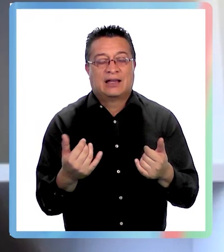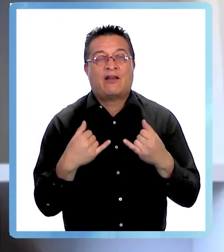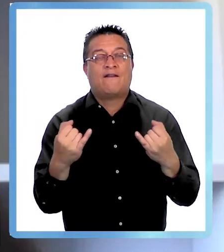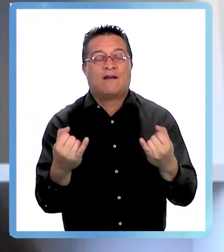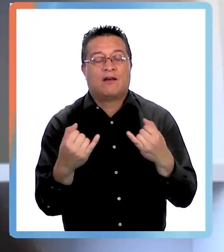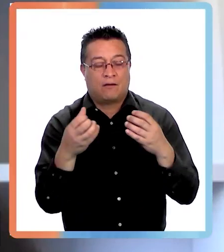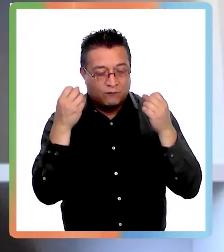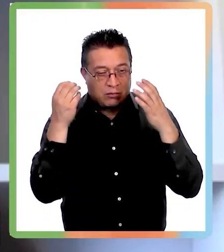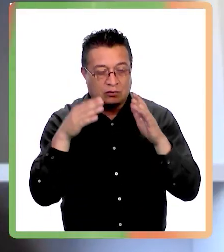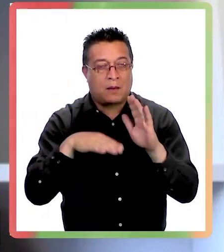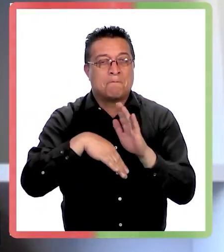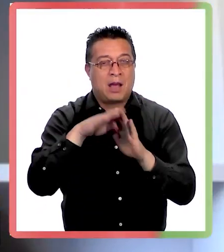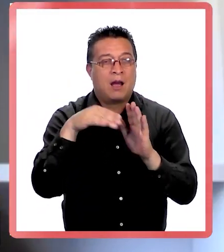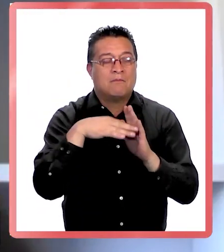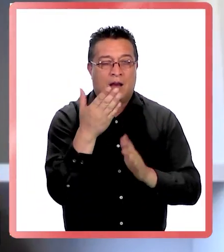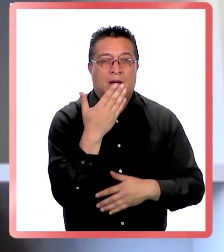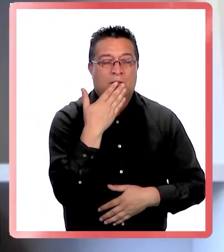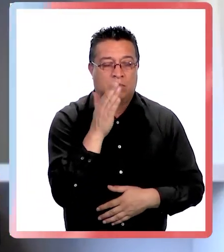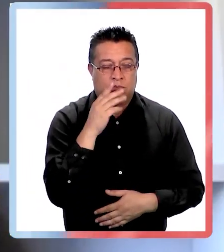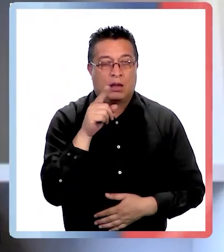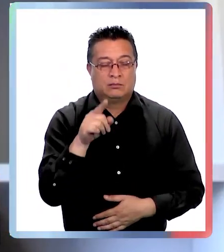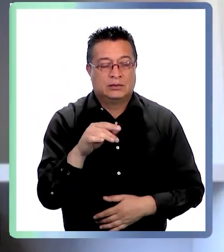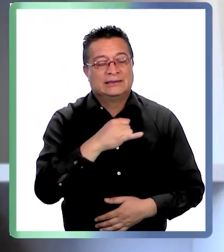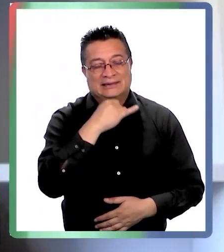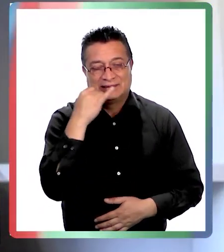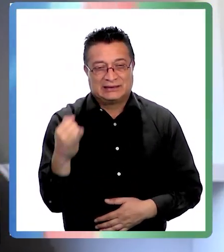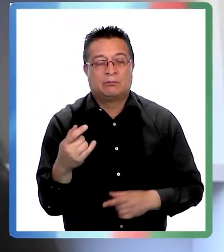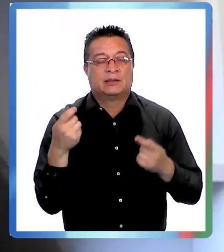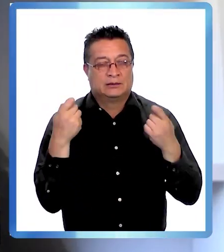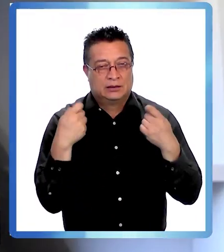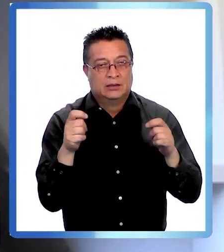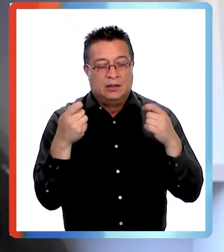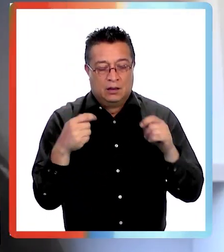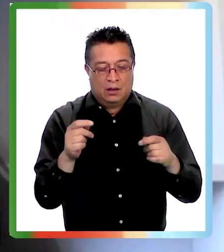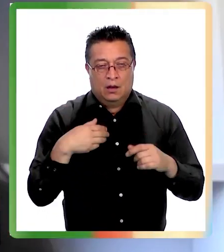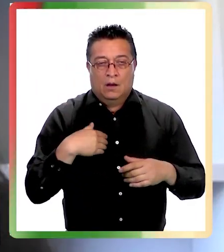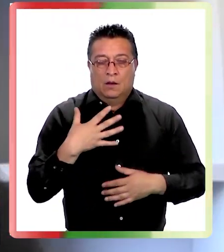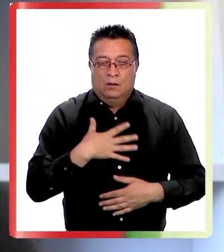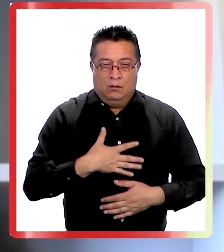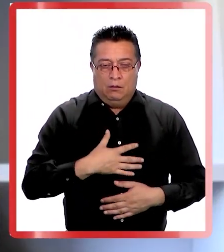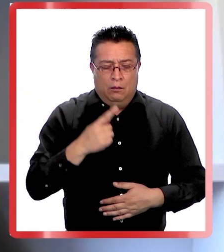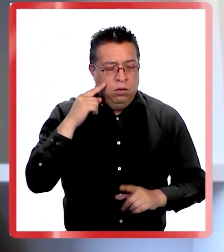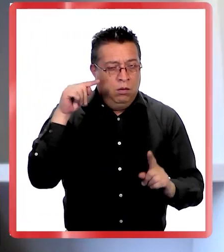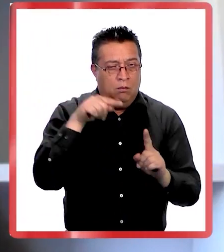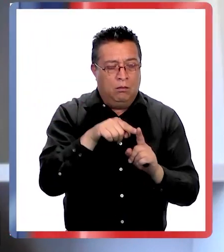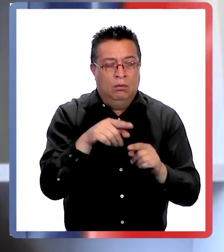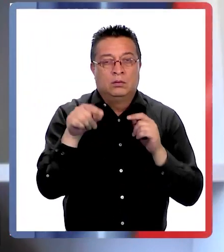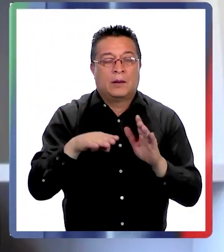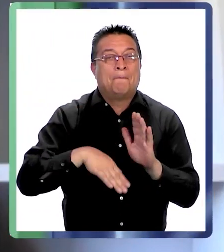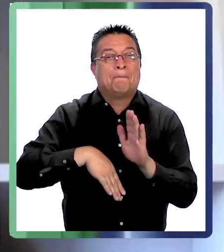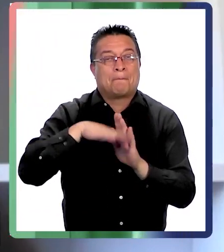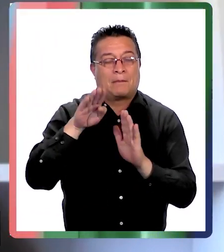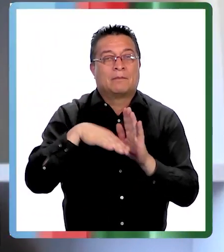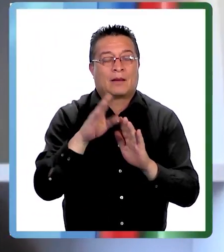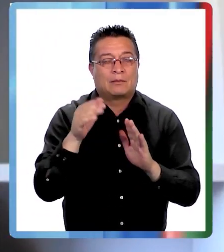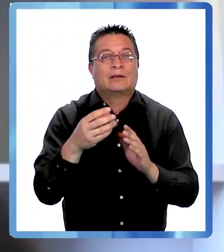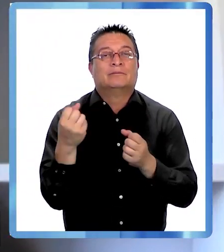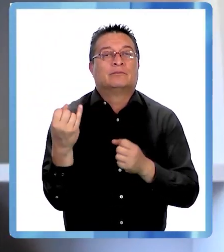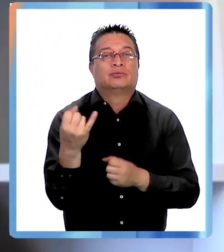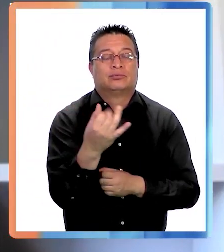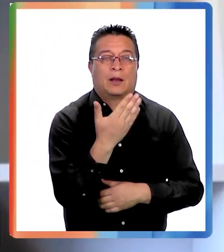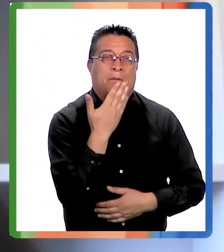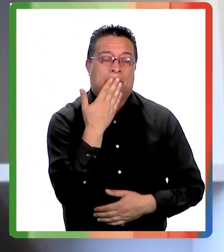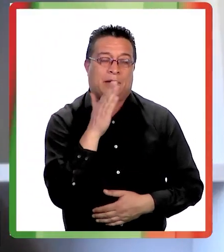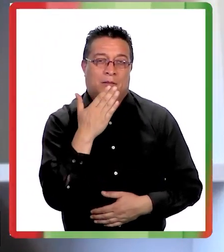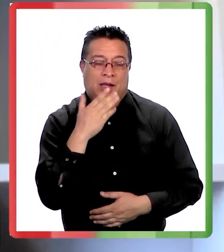una necesidad de formación de más especialistas, pero en el fondo siempre se está tratando de tener una